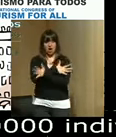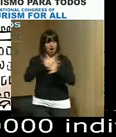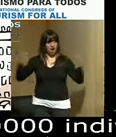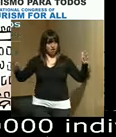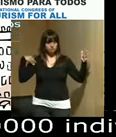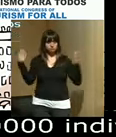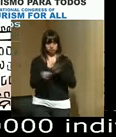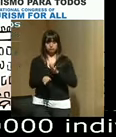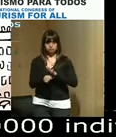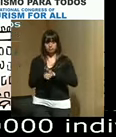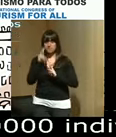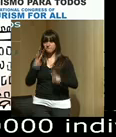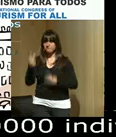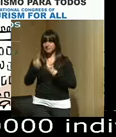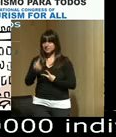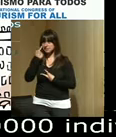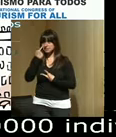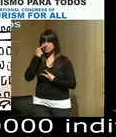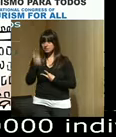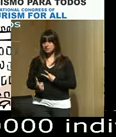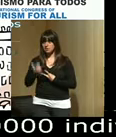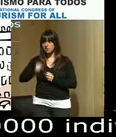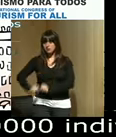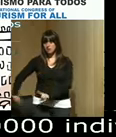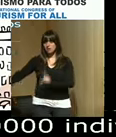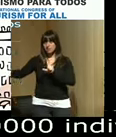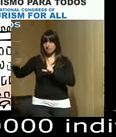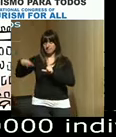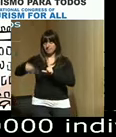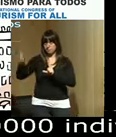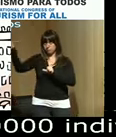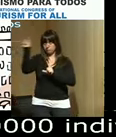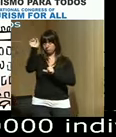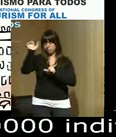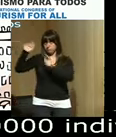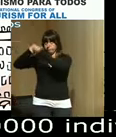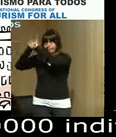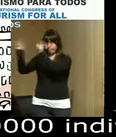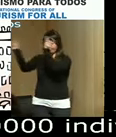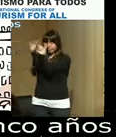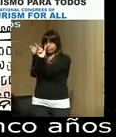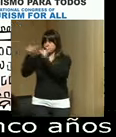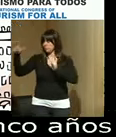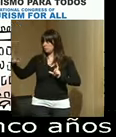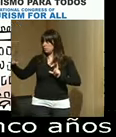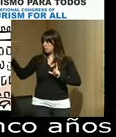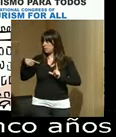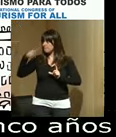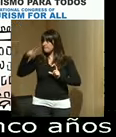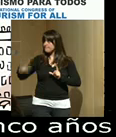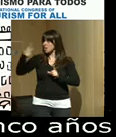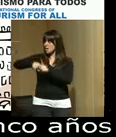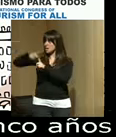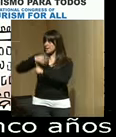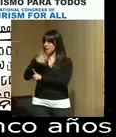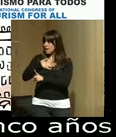manera continua. Pero fíjense ahí, por ejemplo, que en la parte, cuidado con el cambio de la etiqueta, ¿de acuerdo? Si me voy primero, tengo ahí los niveles de